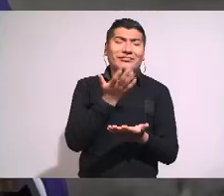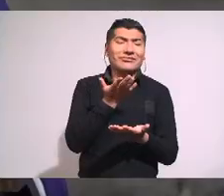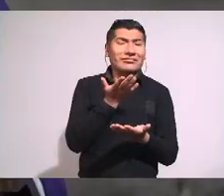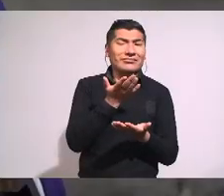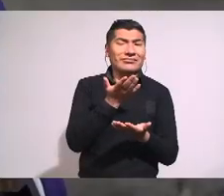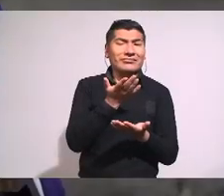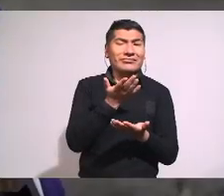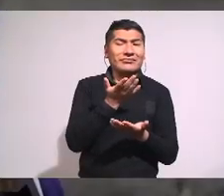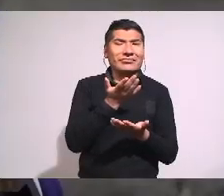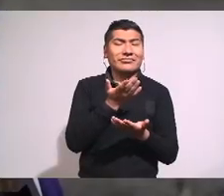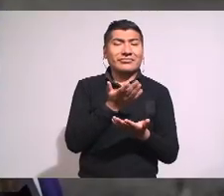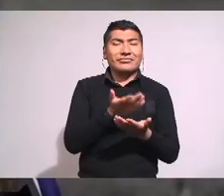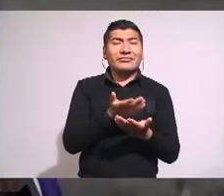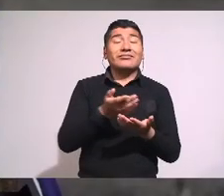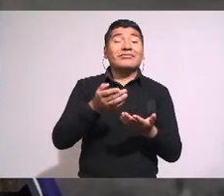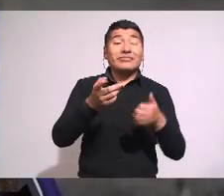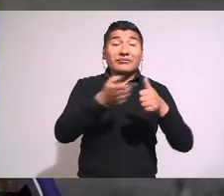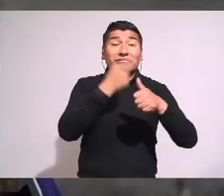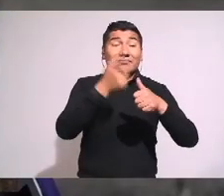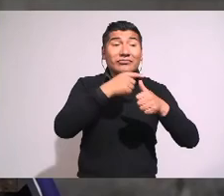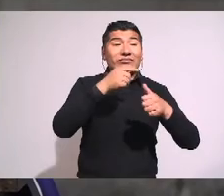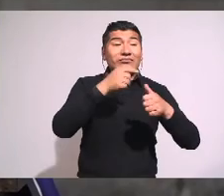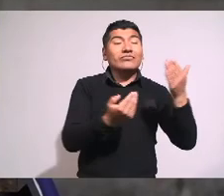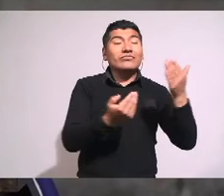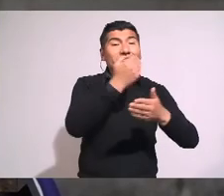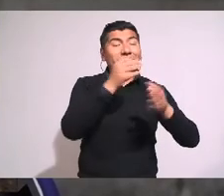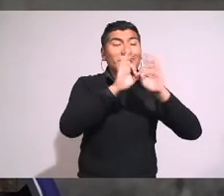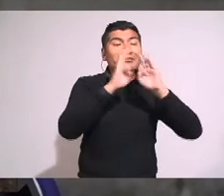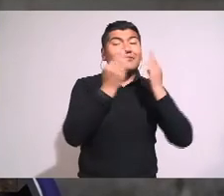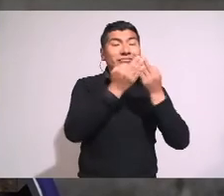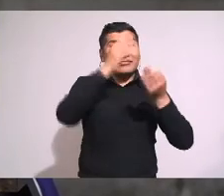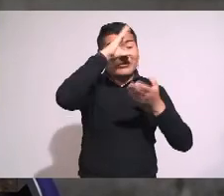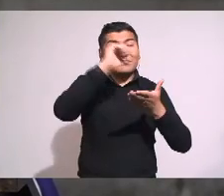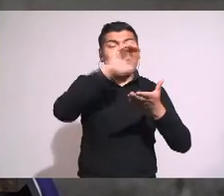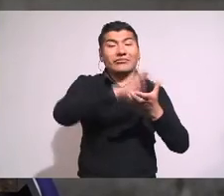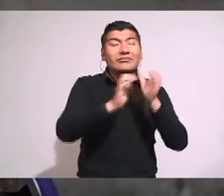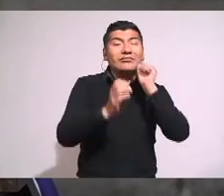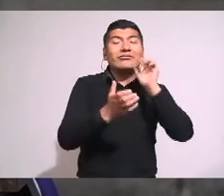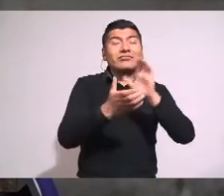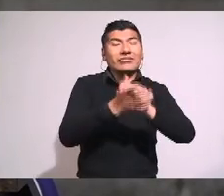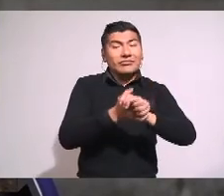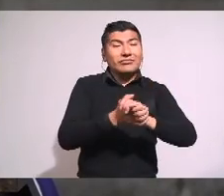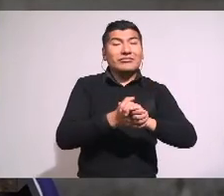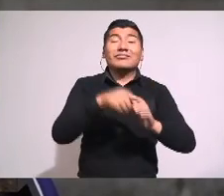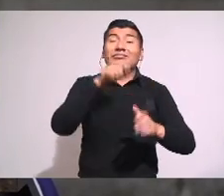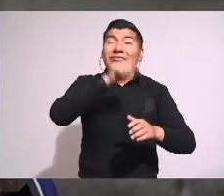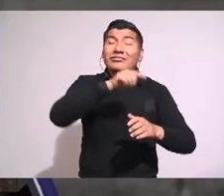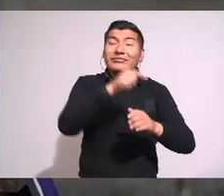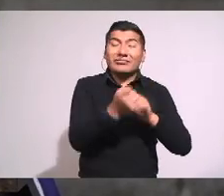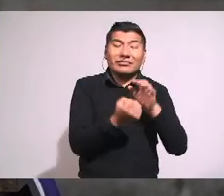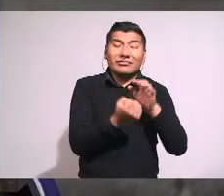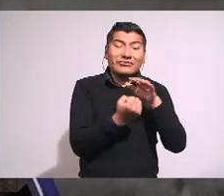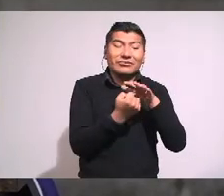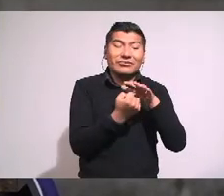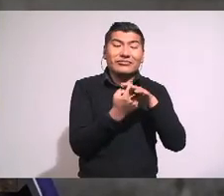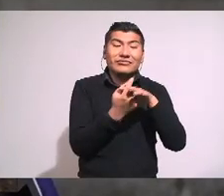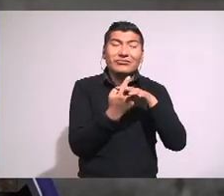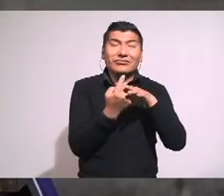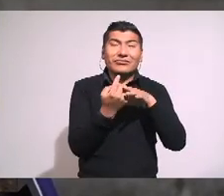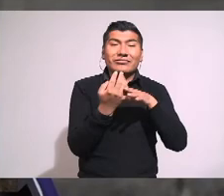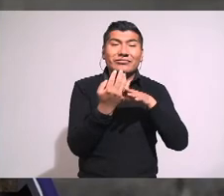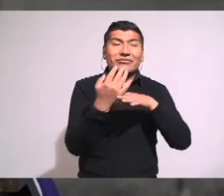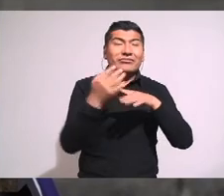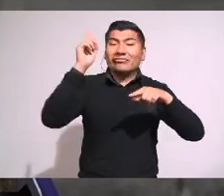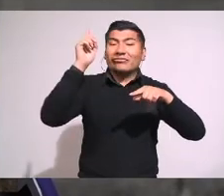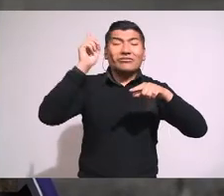El protagonismo es del esposo y de la esposa. Esa planta no ha de desarrollar si está bajo